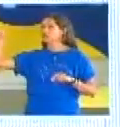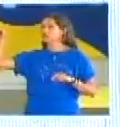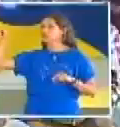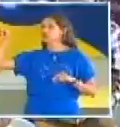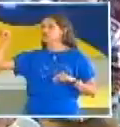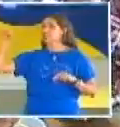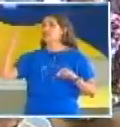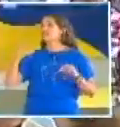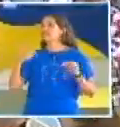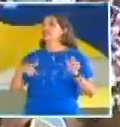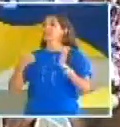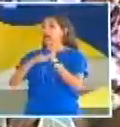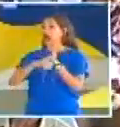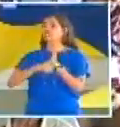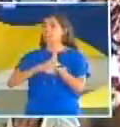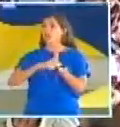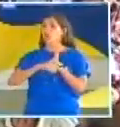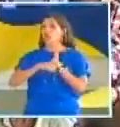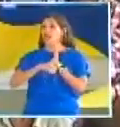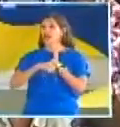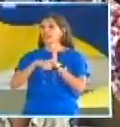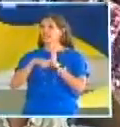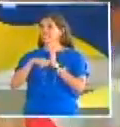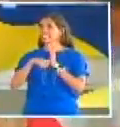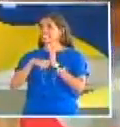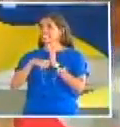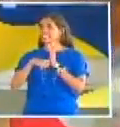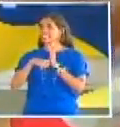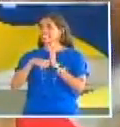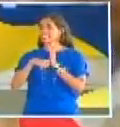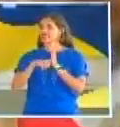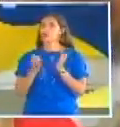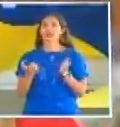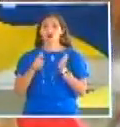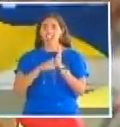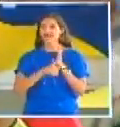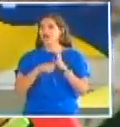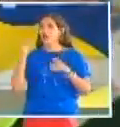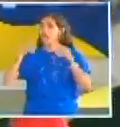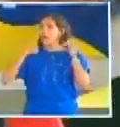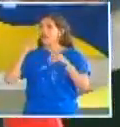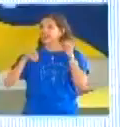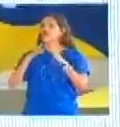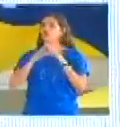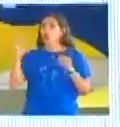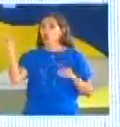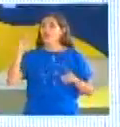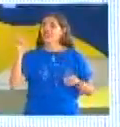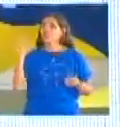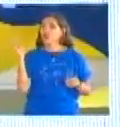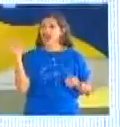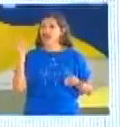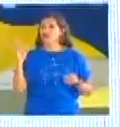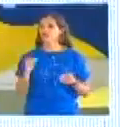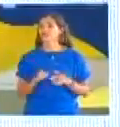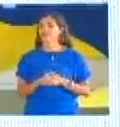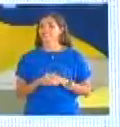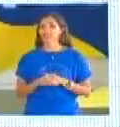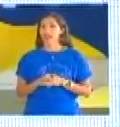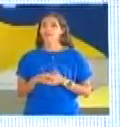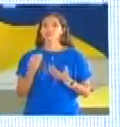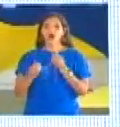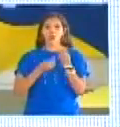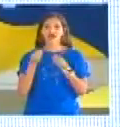Bueno, tienen que conseguir la cédula para que con la cédula vayamos a votar todos los venezolanos. Pero vamos a